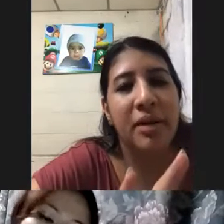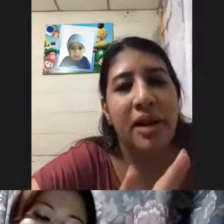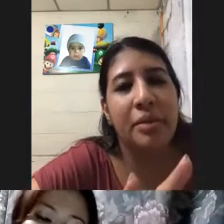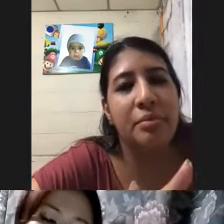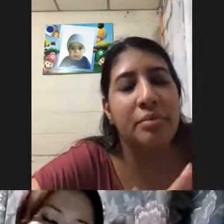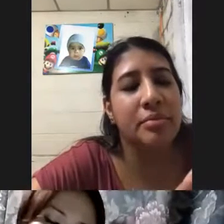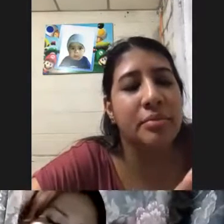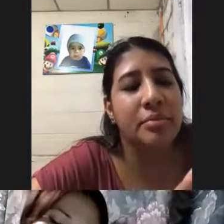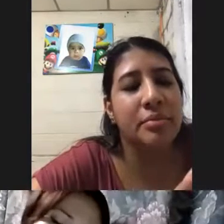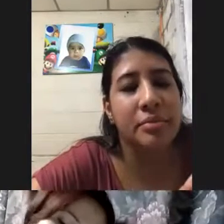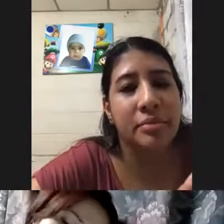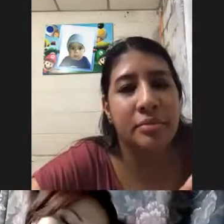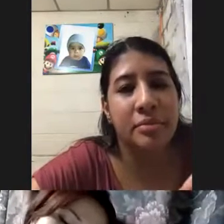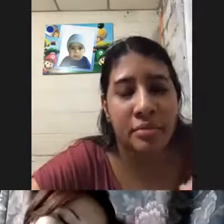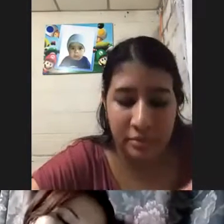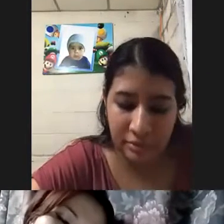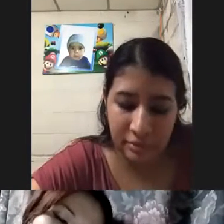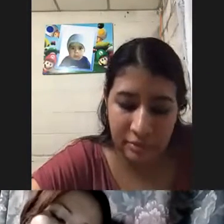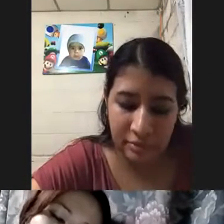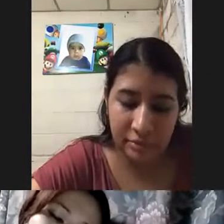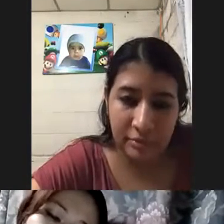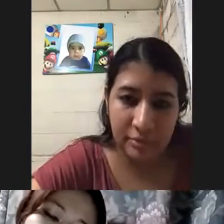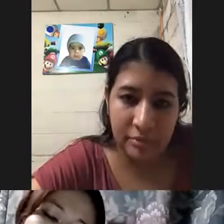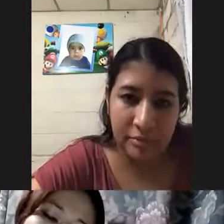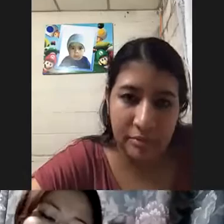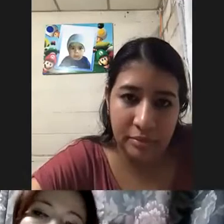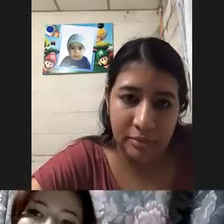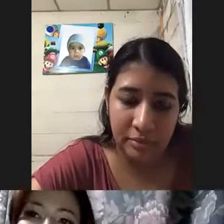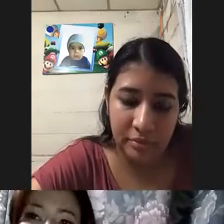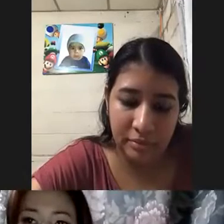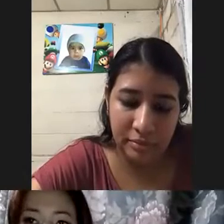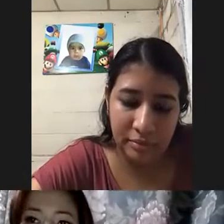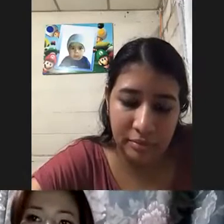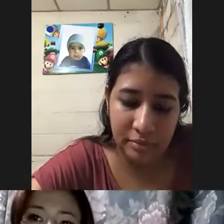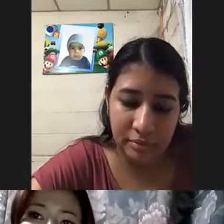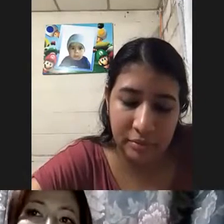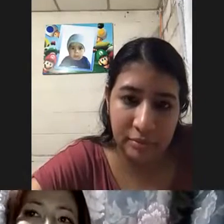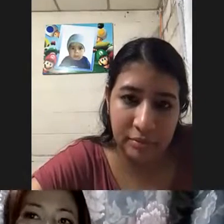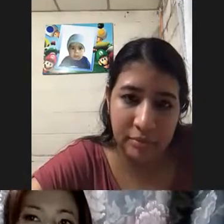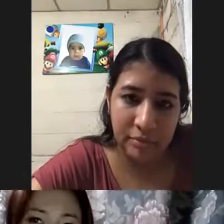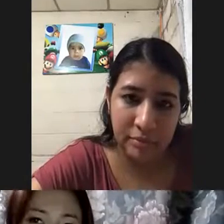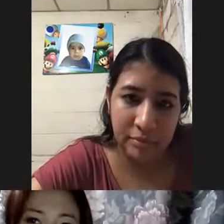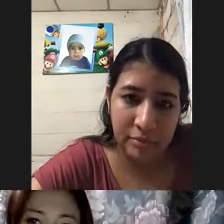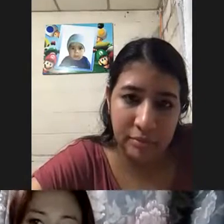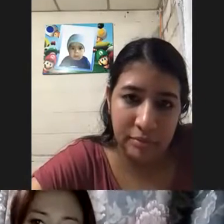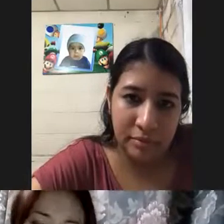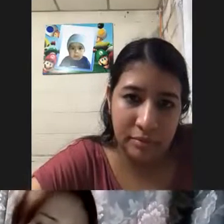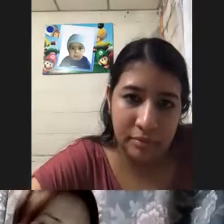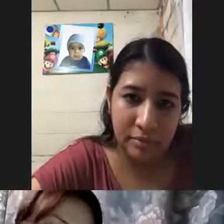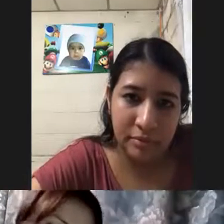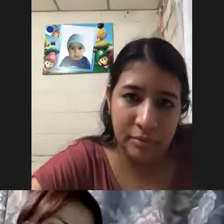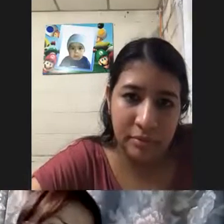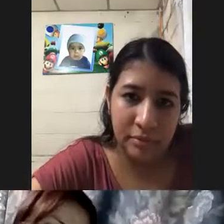para es que aquí está preguntando que como qué vamos a hacer mañana en la noche. What are you